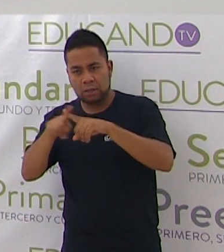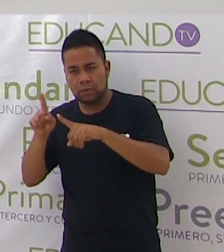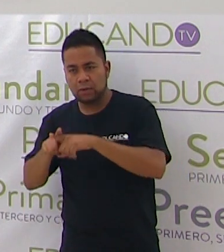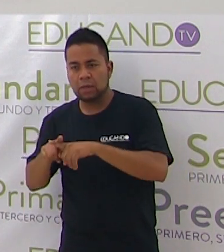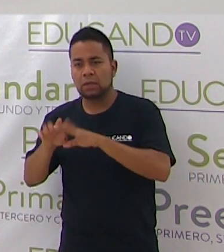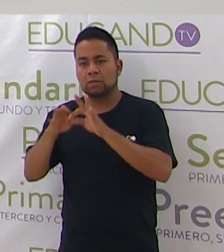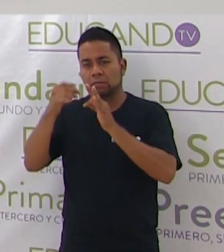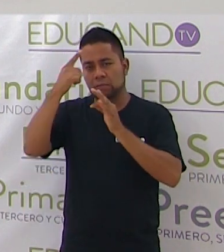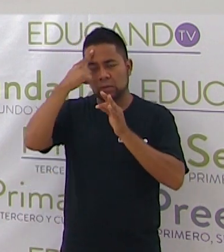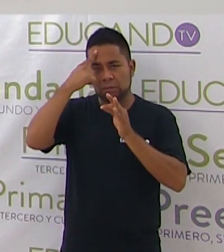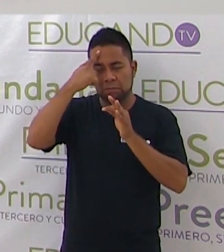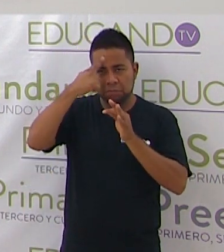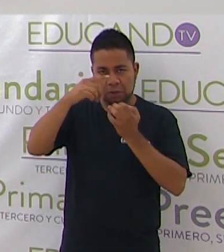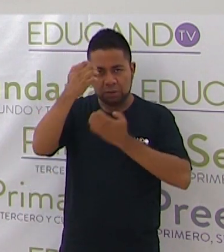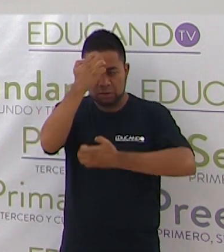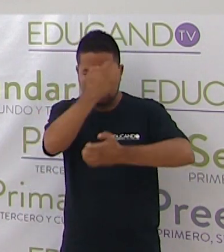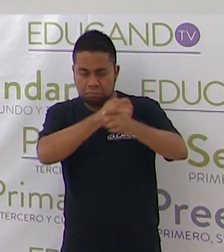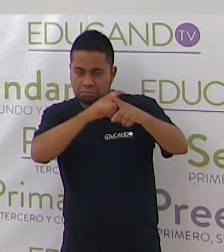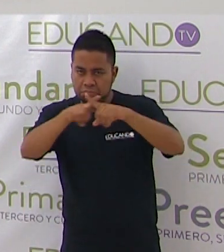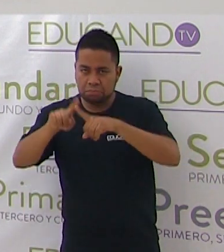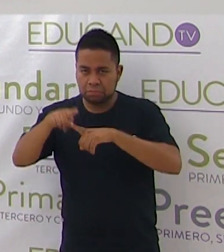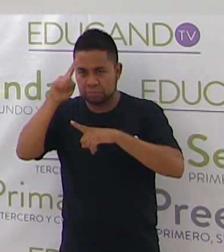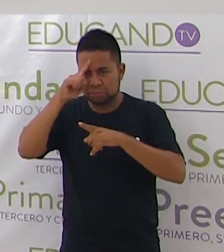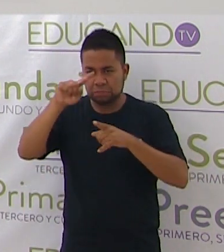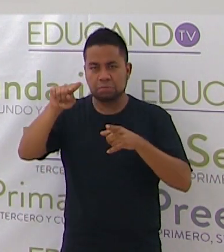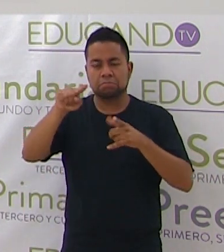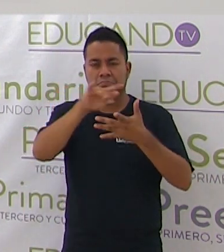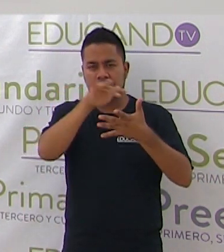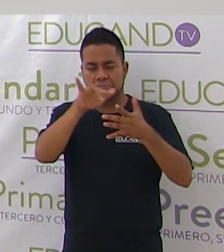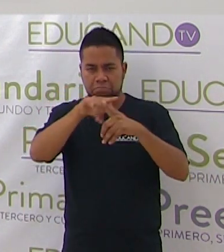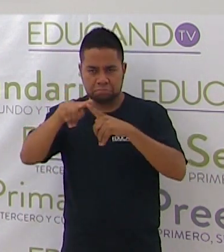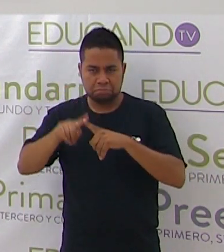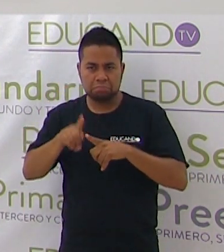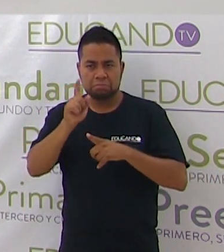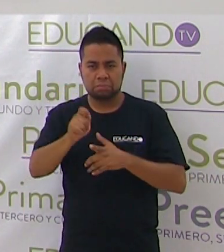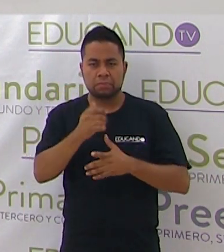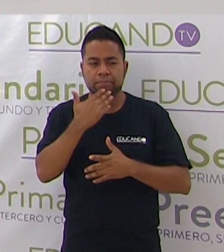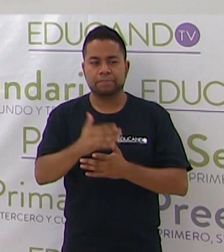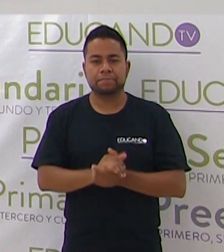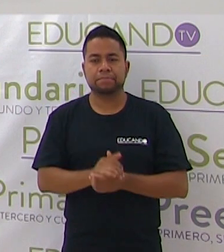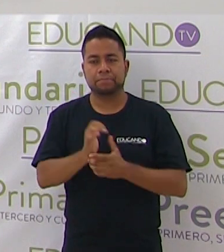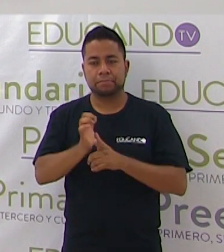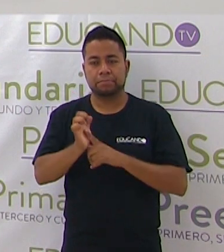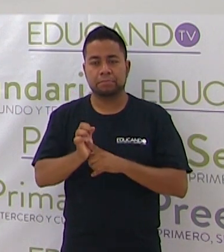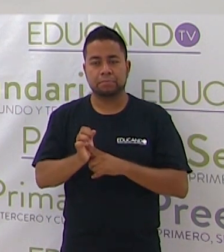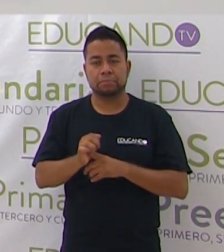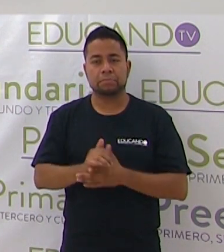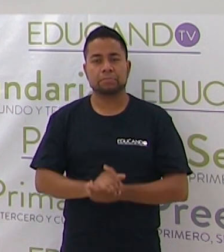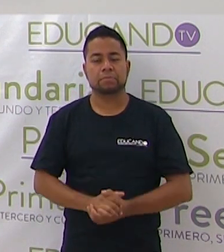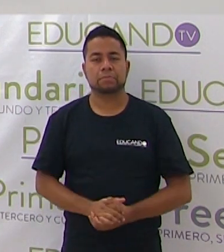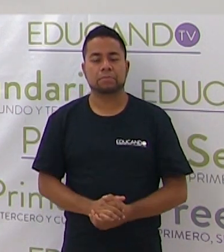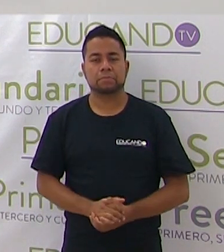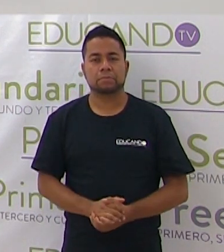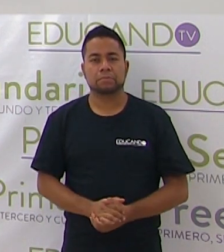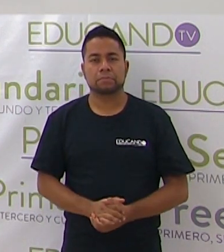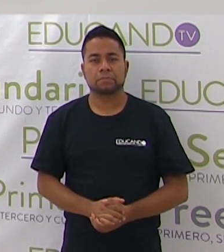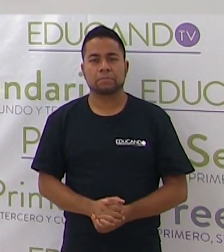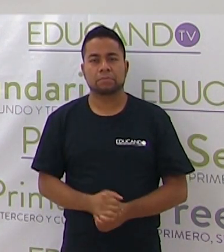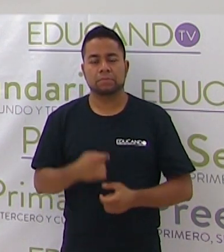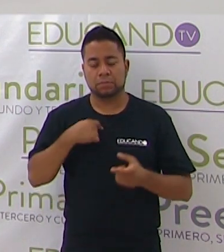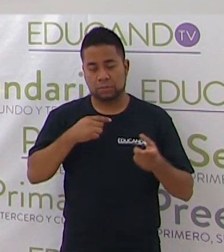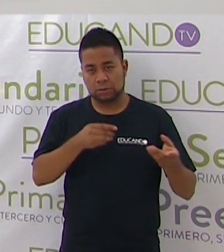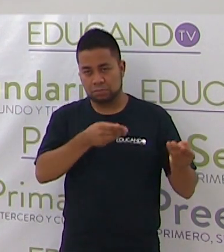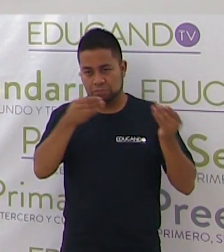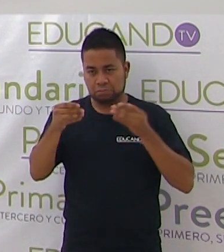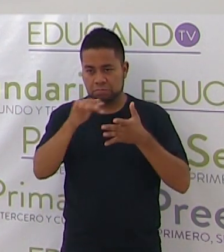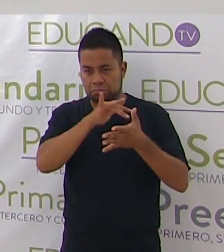hacer análisis de los textos. Entonces, la primera vez que traje este